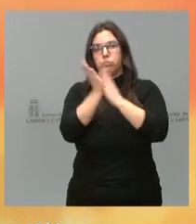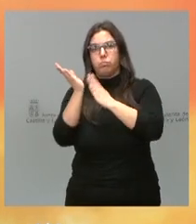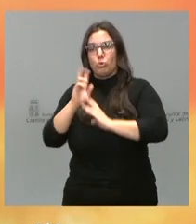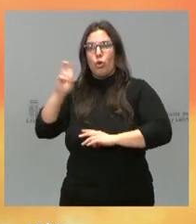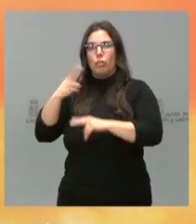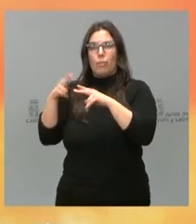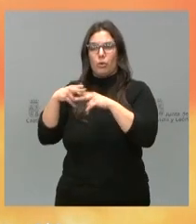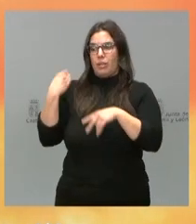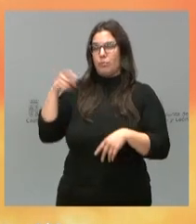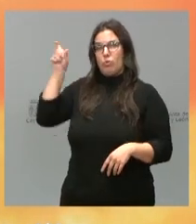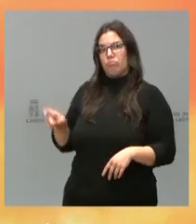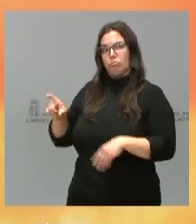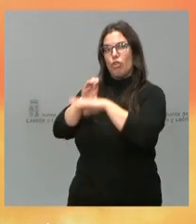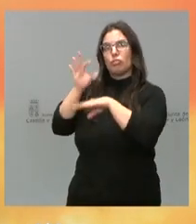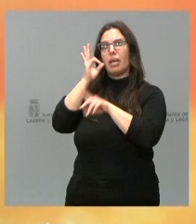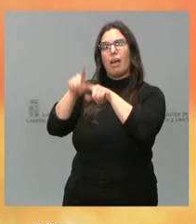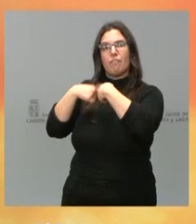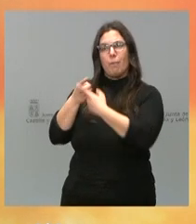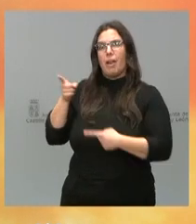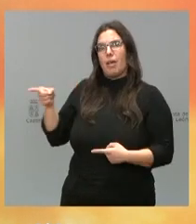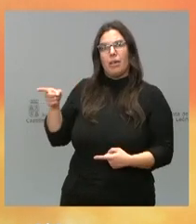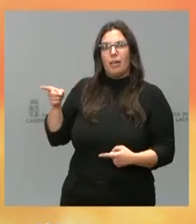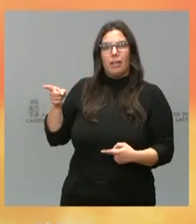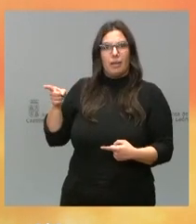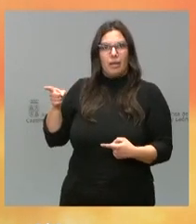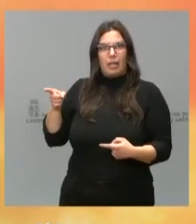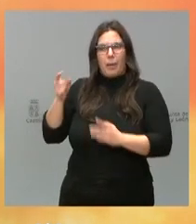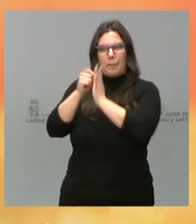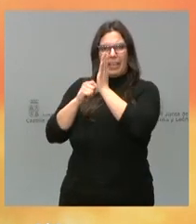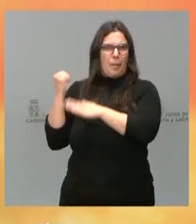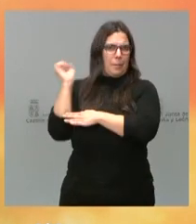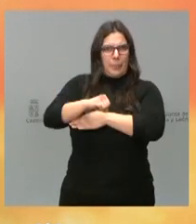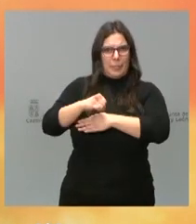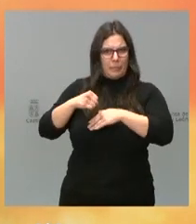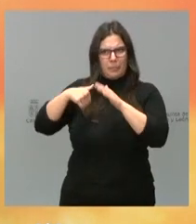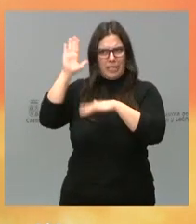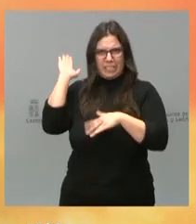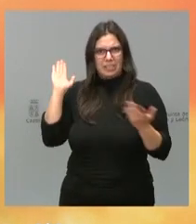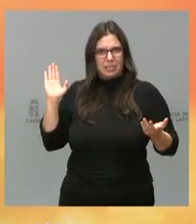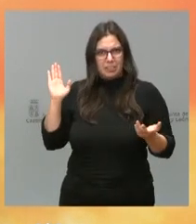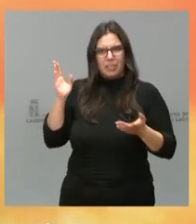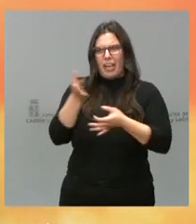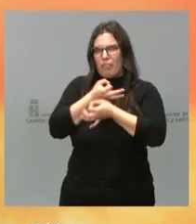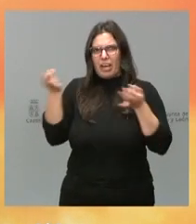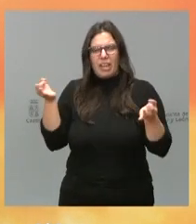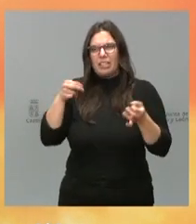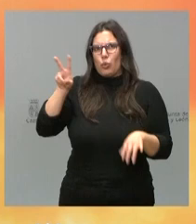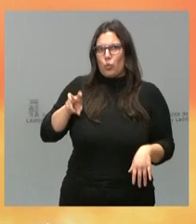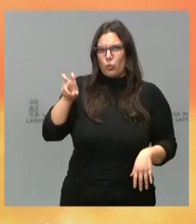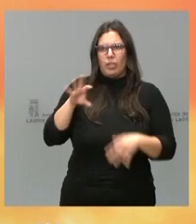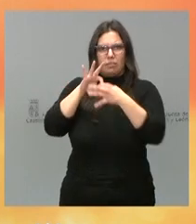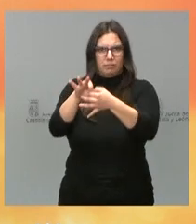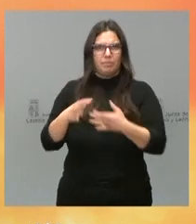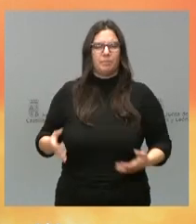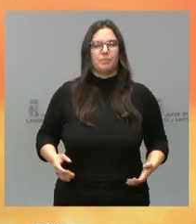consejera de familia que tiene desde luego muchísimas más medidas muy eficaces y muy útiles en este